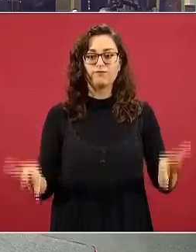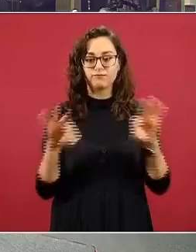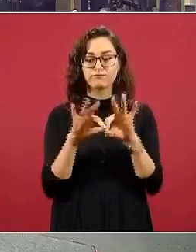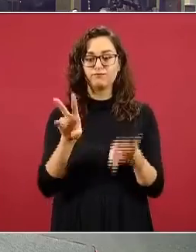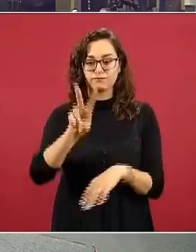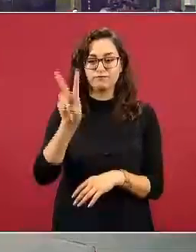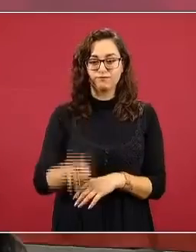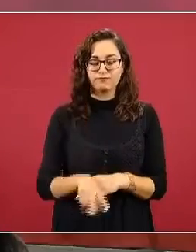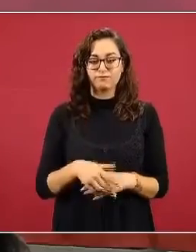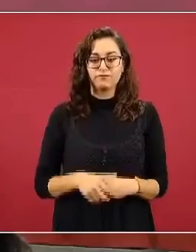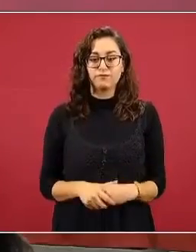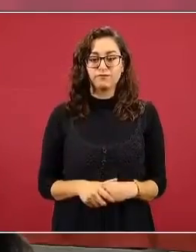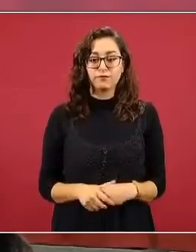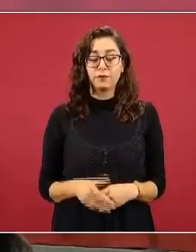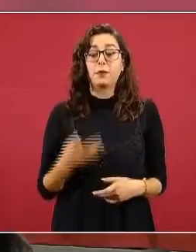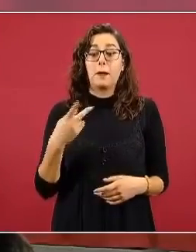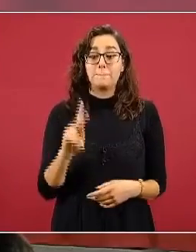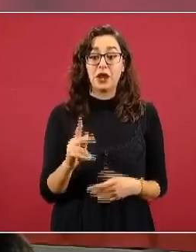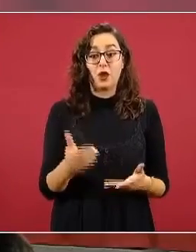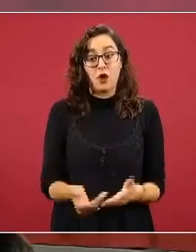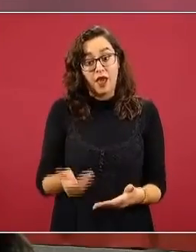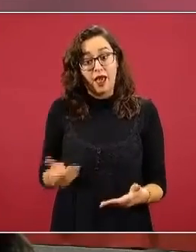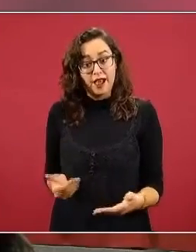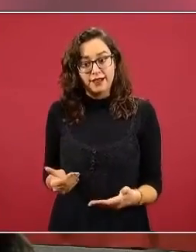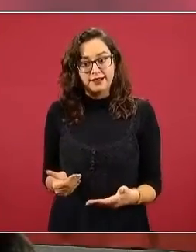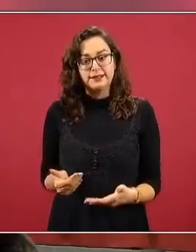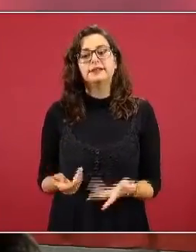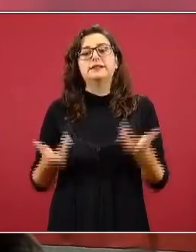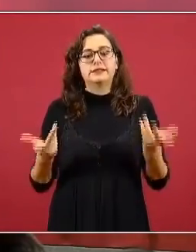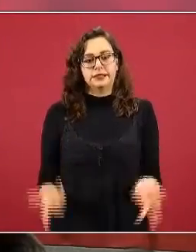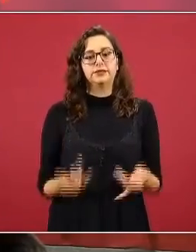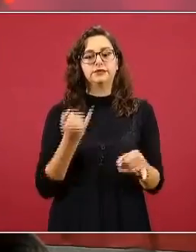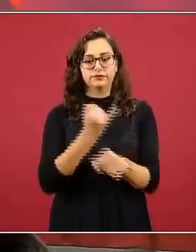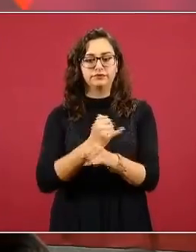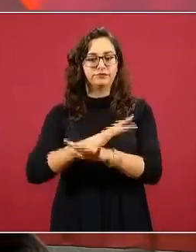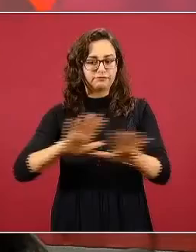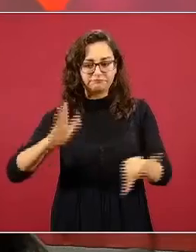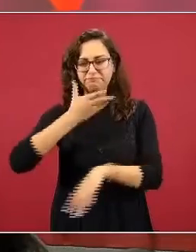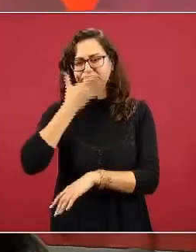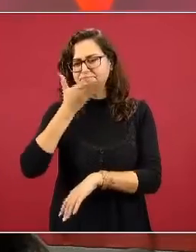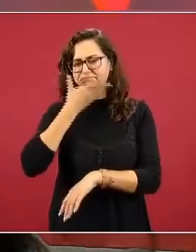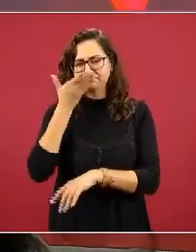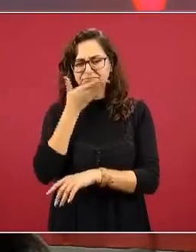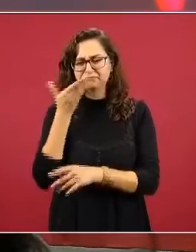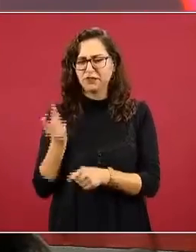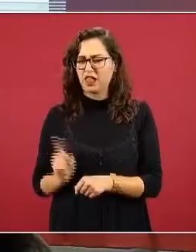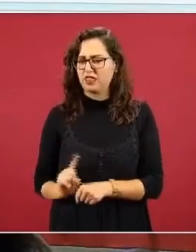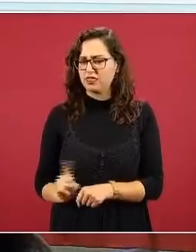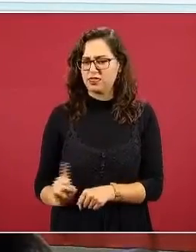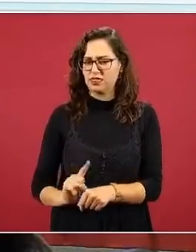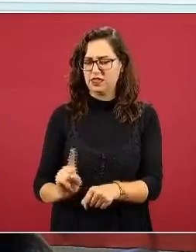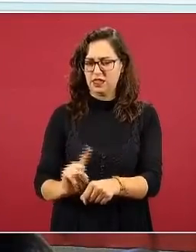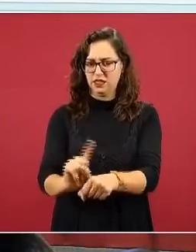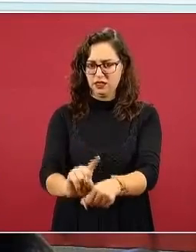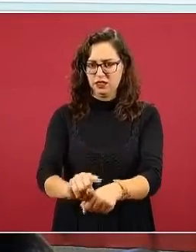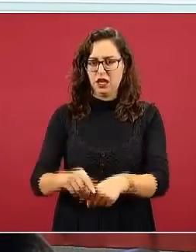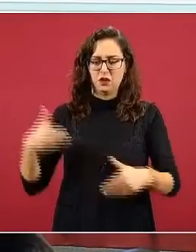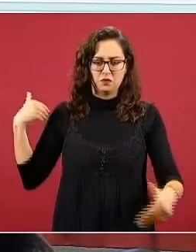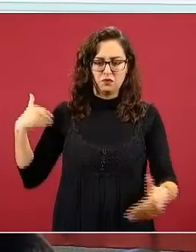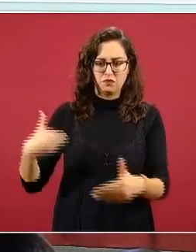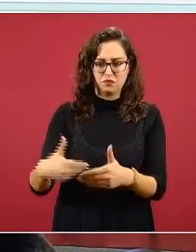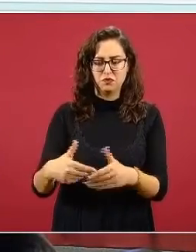Pero antes de tocar el componente temático, pues vamos a cubrir la actualización de las